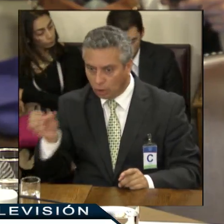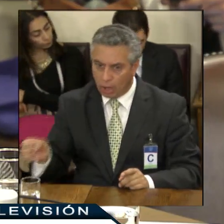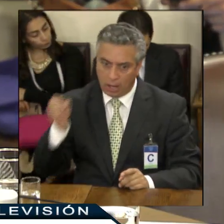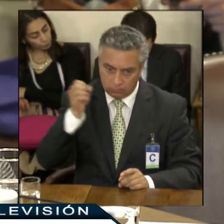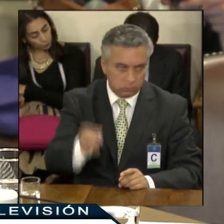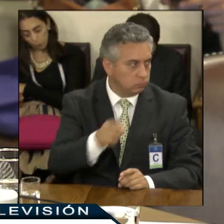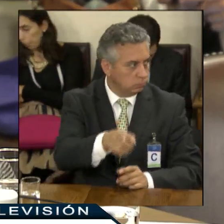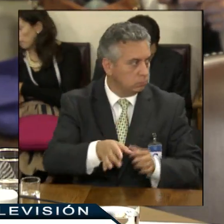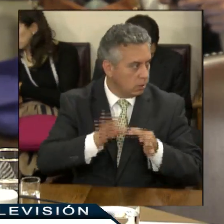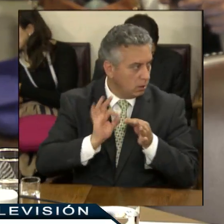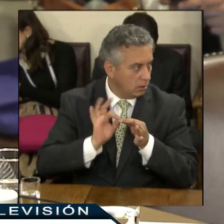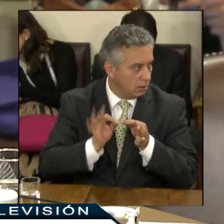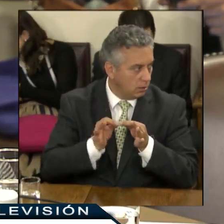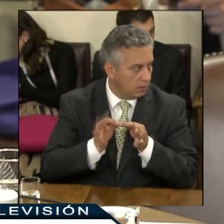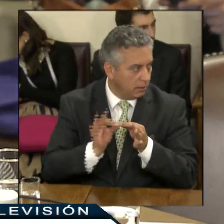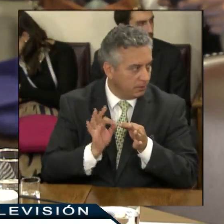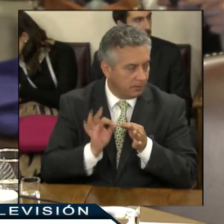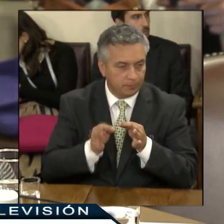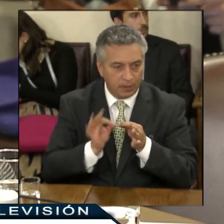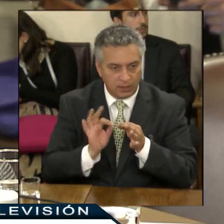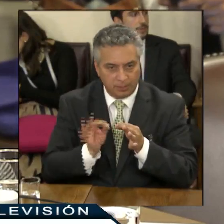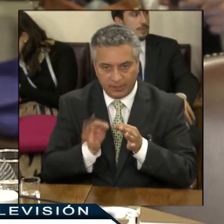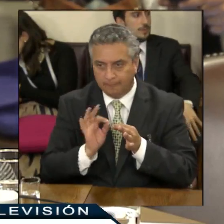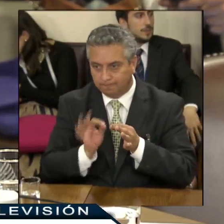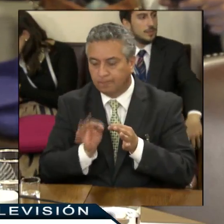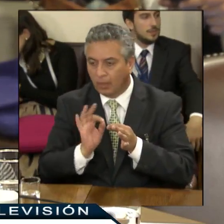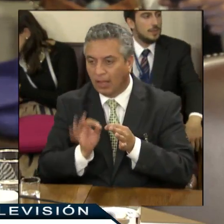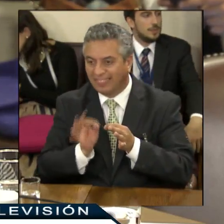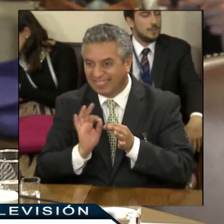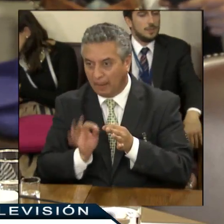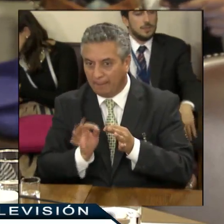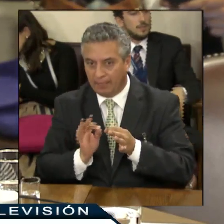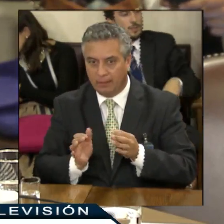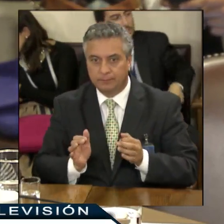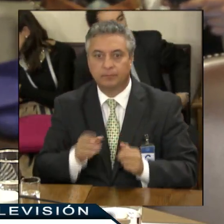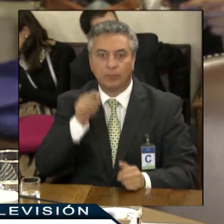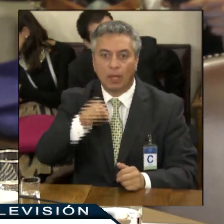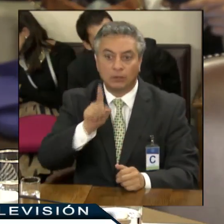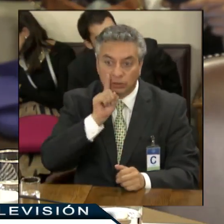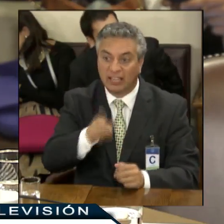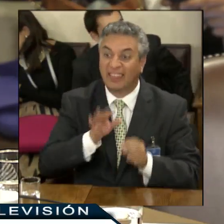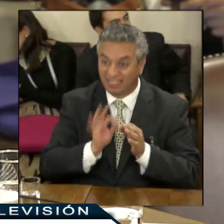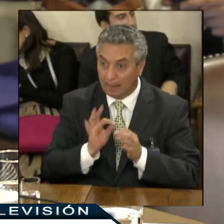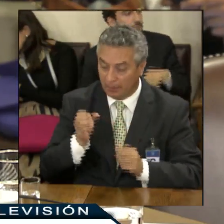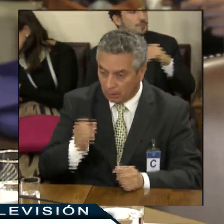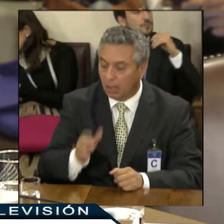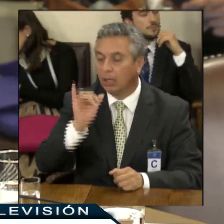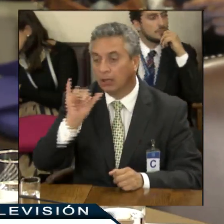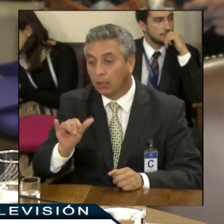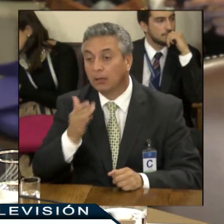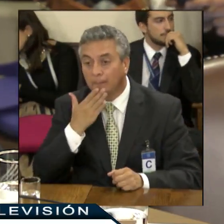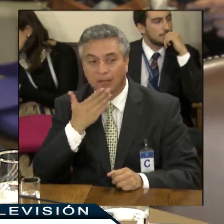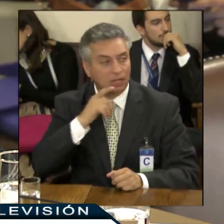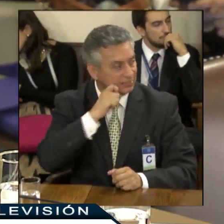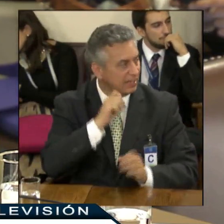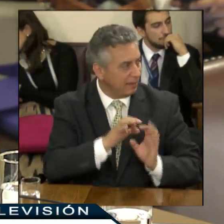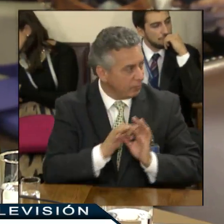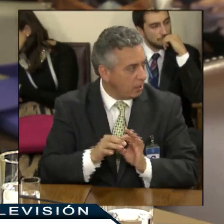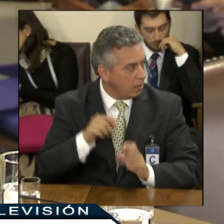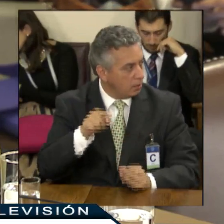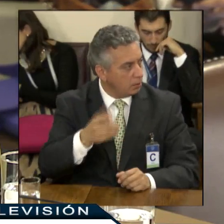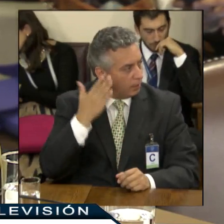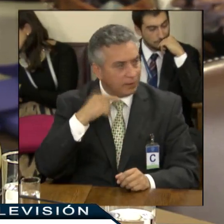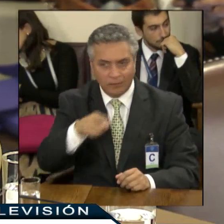sea intérprete traductora intérprete Ah que sea intérprete lo que significa el otro día